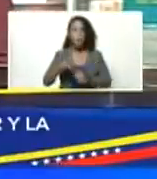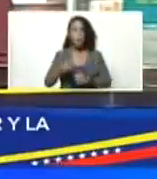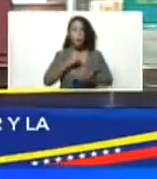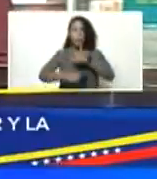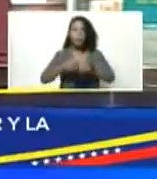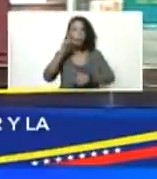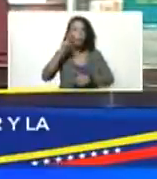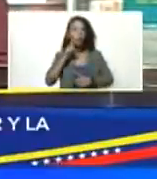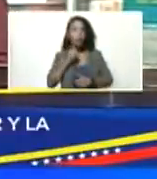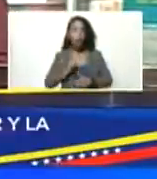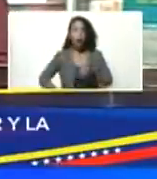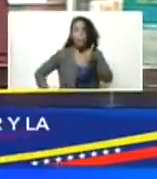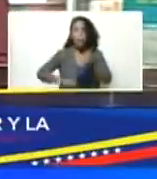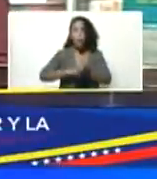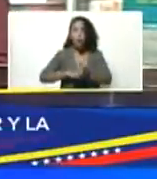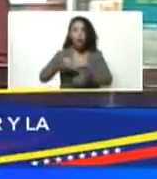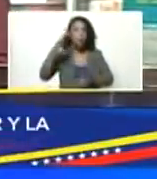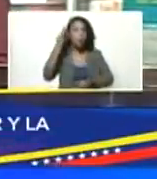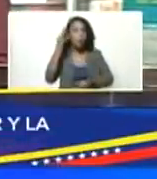de apoyo a las mujeres